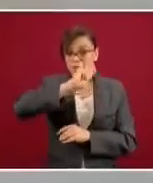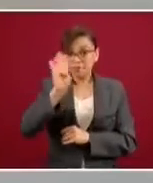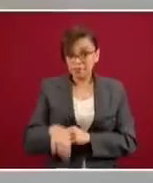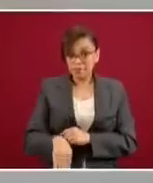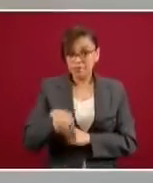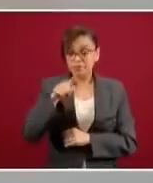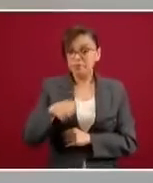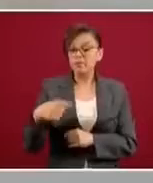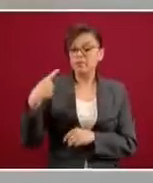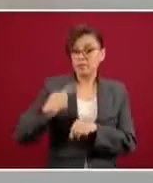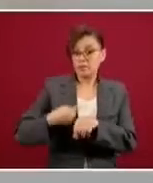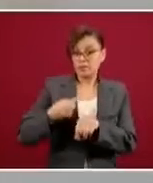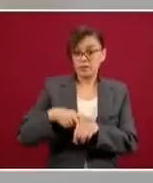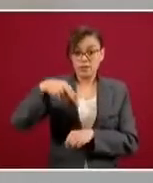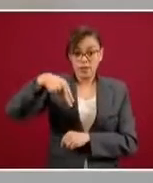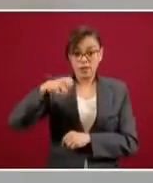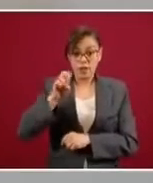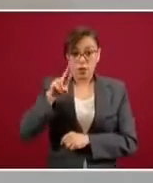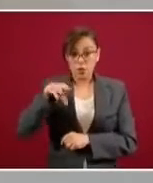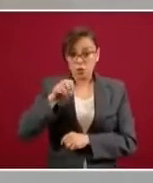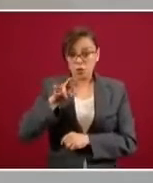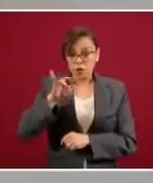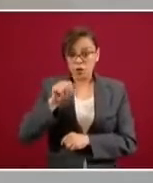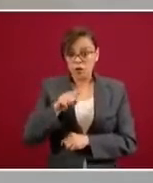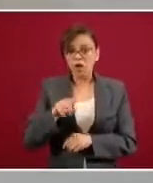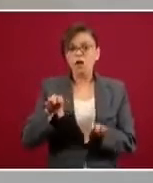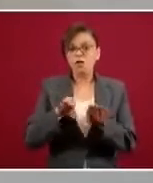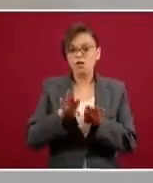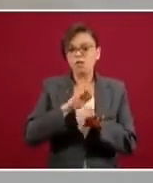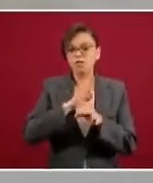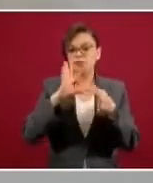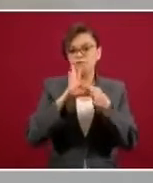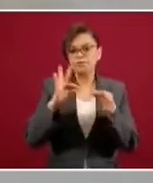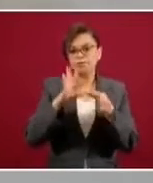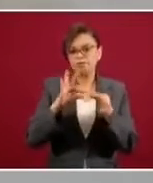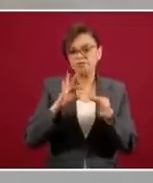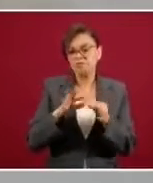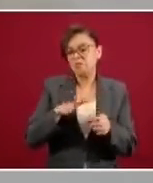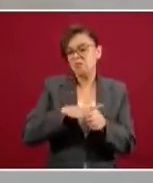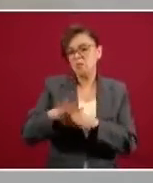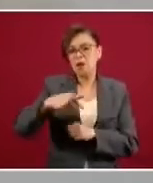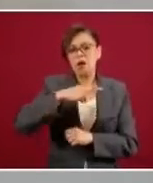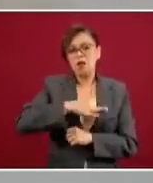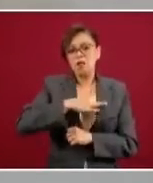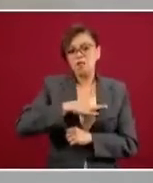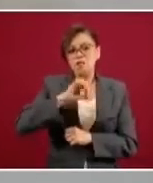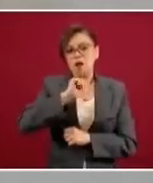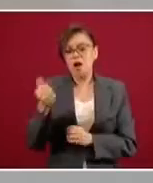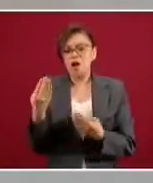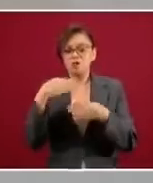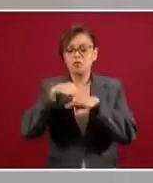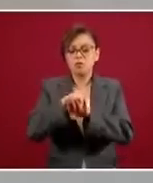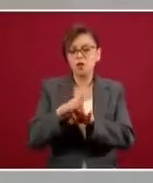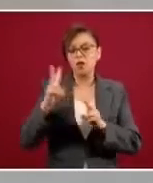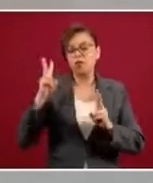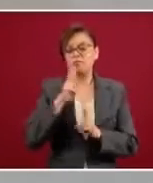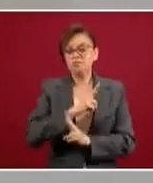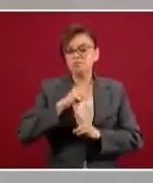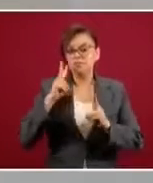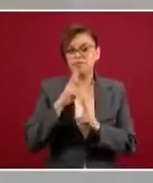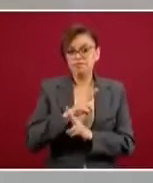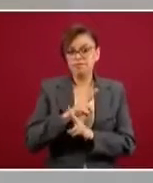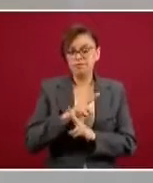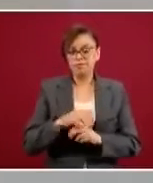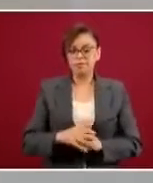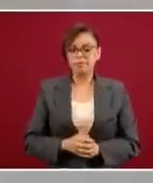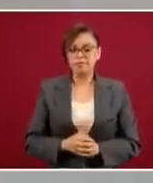neumonía atípica puede ser explicada por alguno de los virus respiratorios. Como hemos comentado, todavía existe,